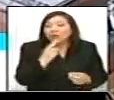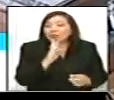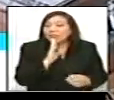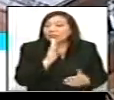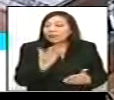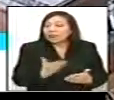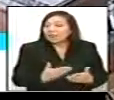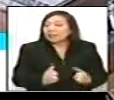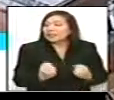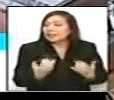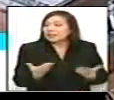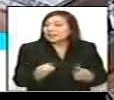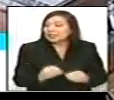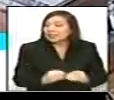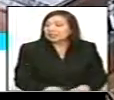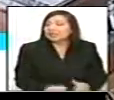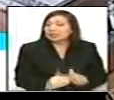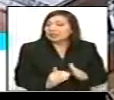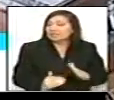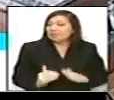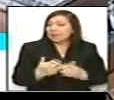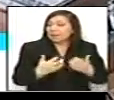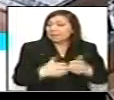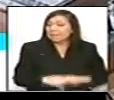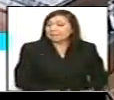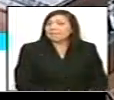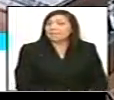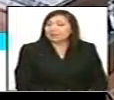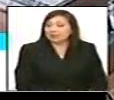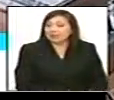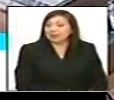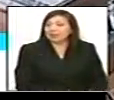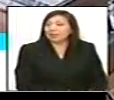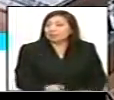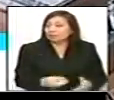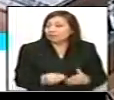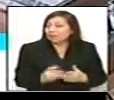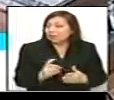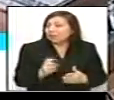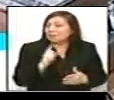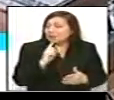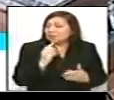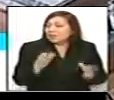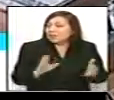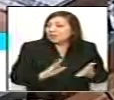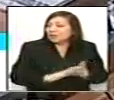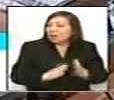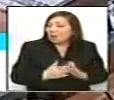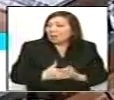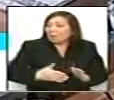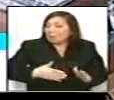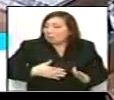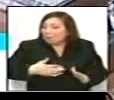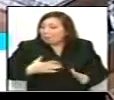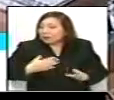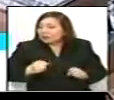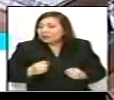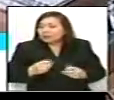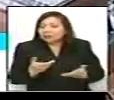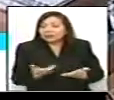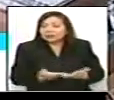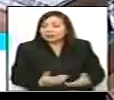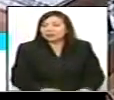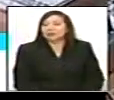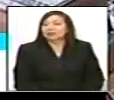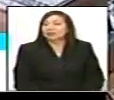pronunciado, si es que ahorita se formula una gran empresa sobre un territorio de una comunidad indígena, esta comunidad podría formular su